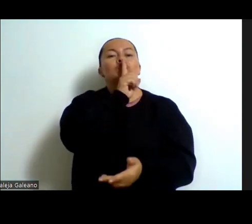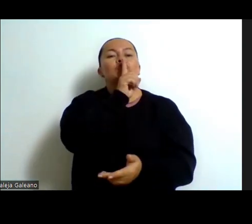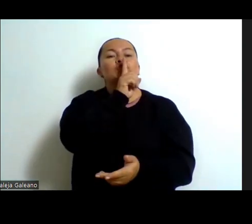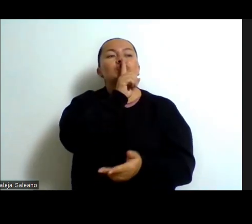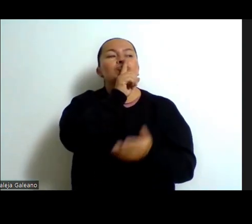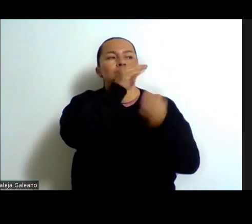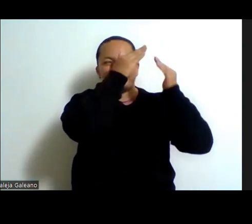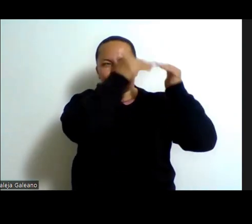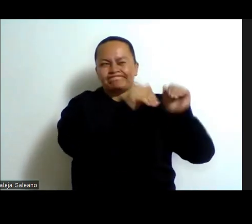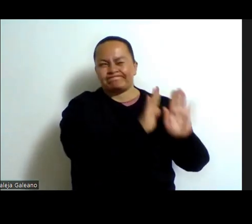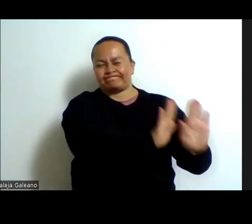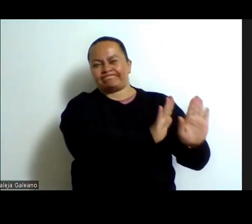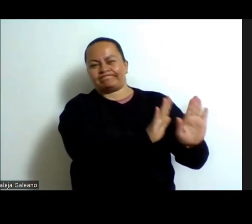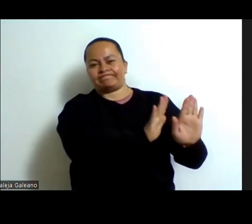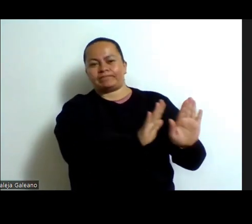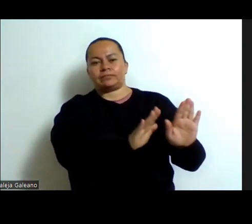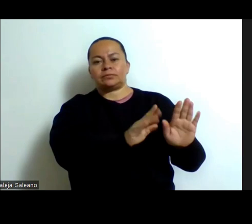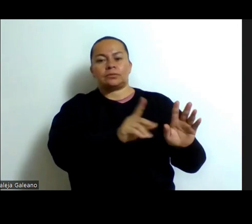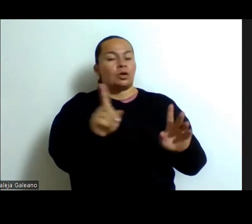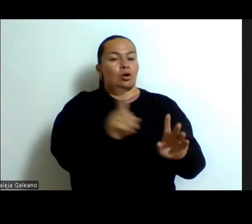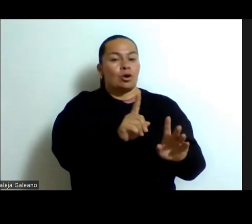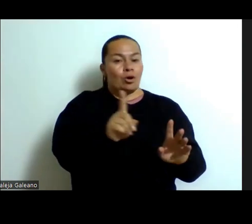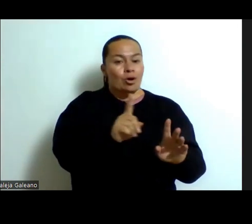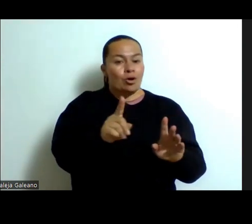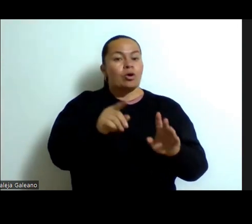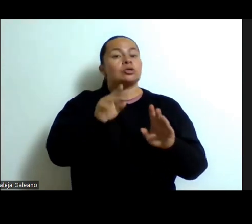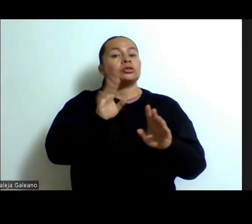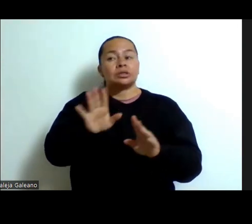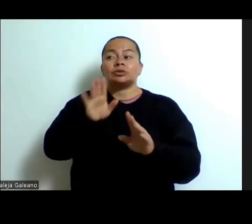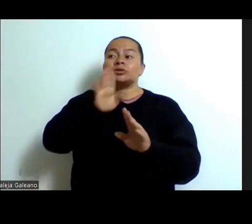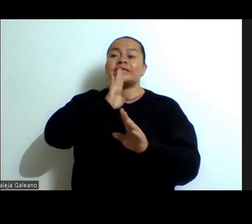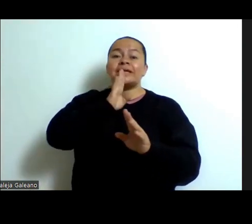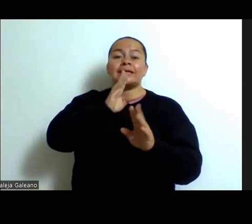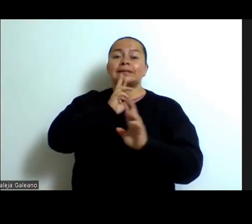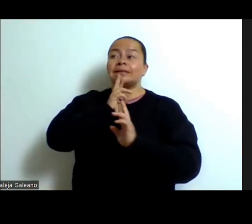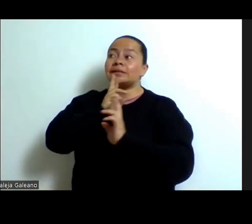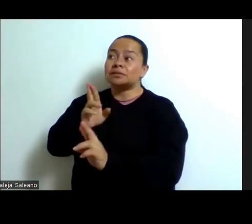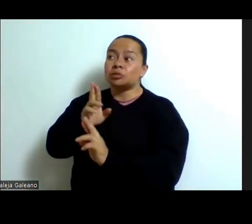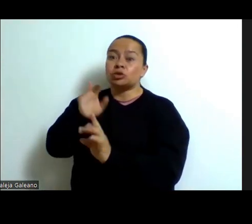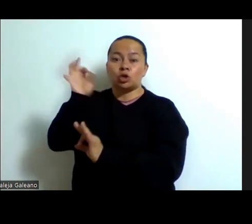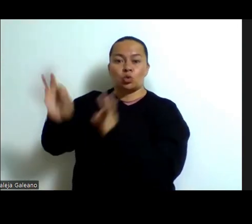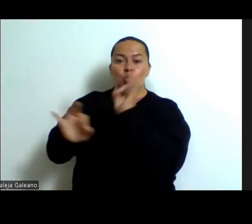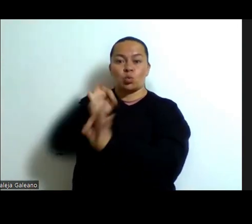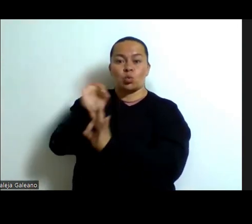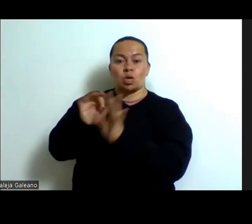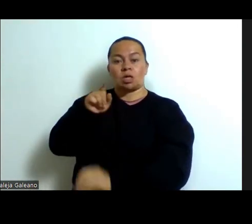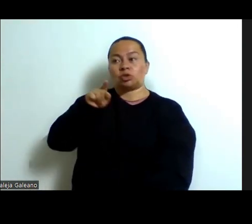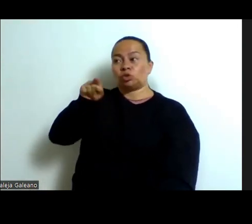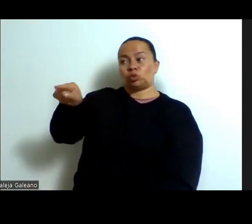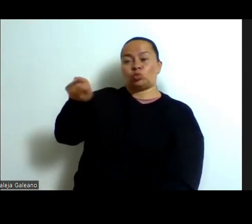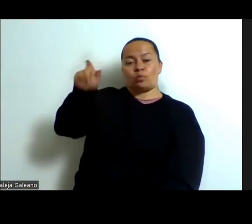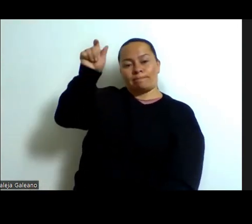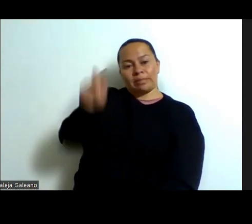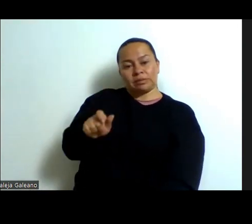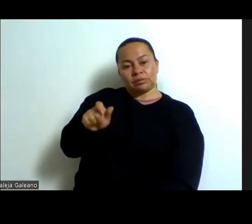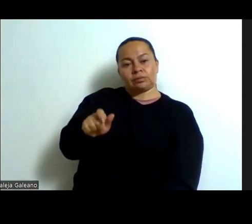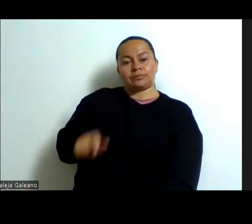opine sí sino que sea el cuidador el Que decida sobre esa persona sí